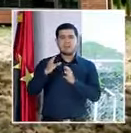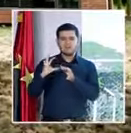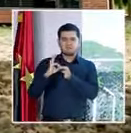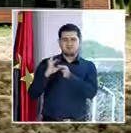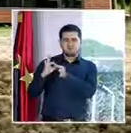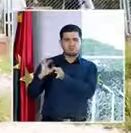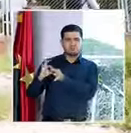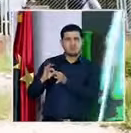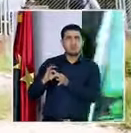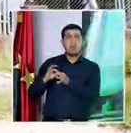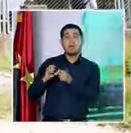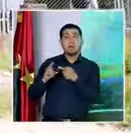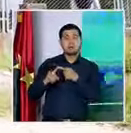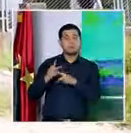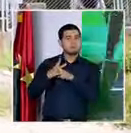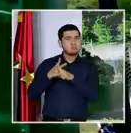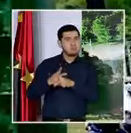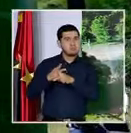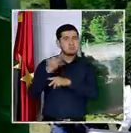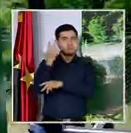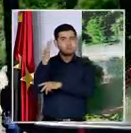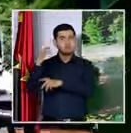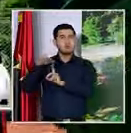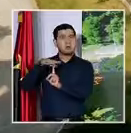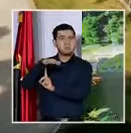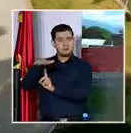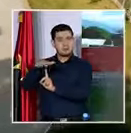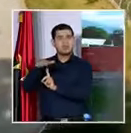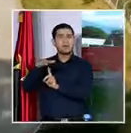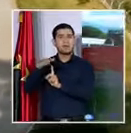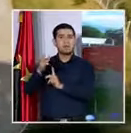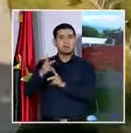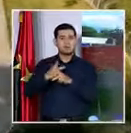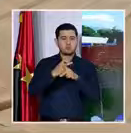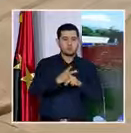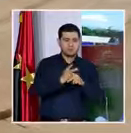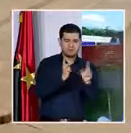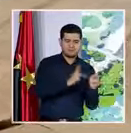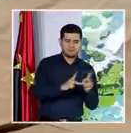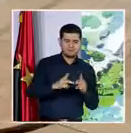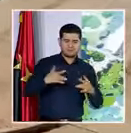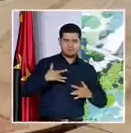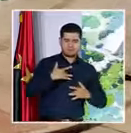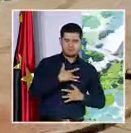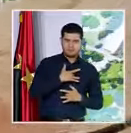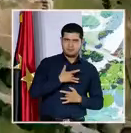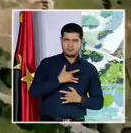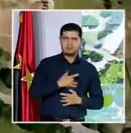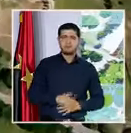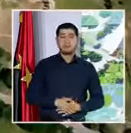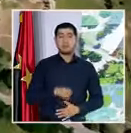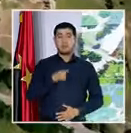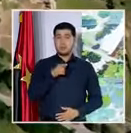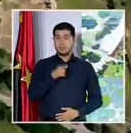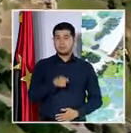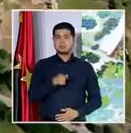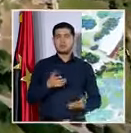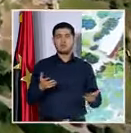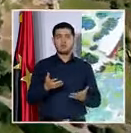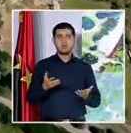a la sostenibilidad ambiental y agrícola, que contribuirán en la calidad de vida de los norte santandereanos. Esta